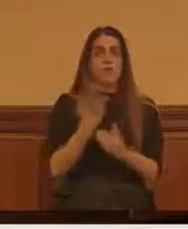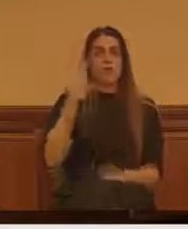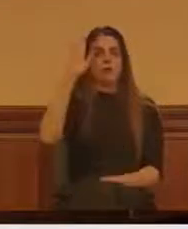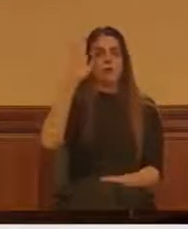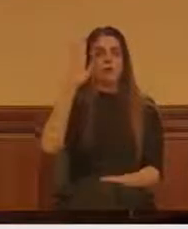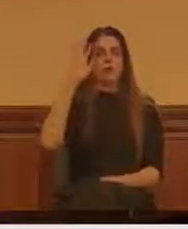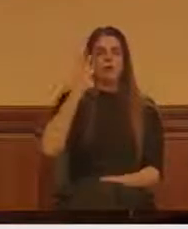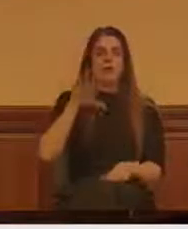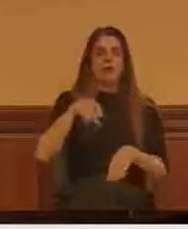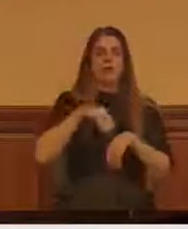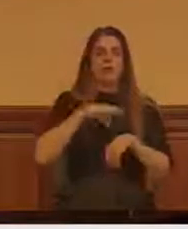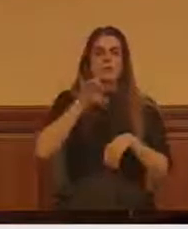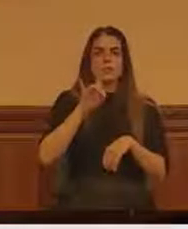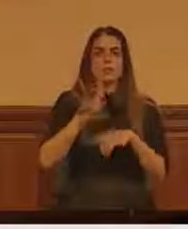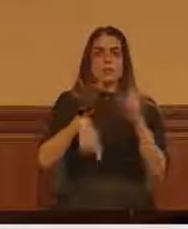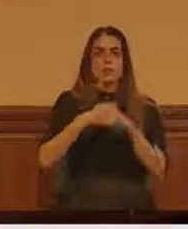más bien poco. Me permito un momento, por favor. Gracias. Gracias. Gracias. Gracias. Gracias.